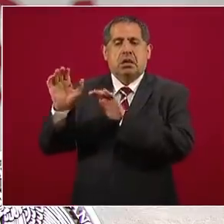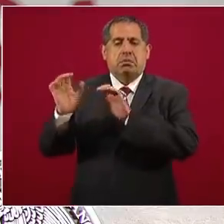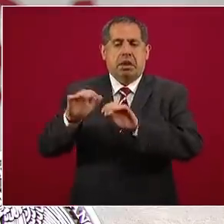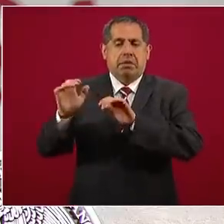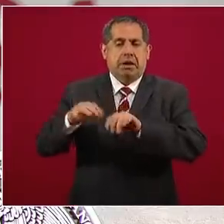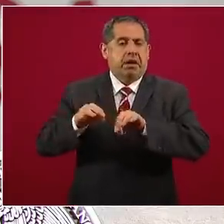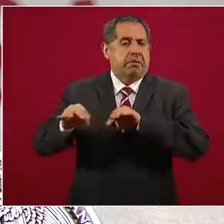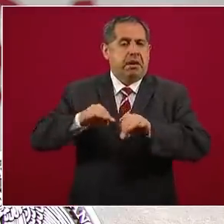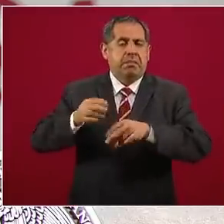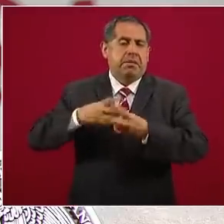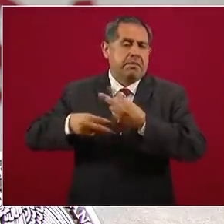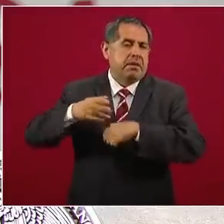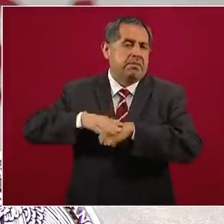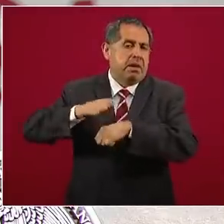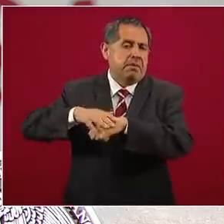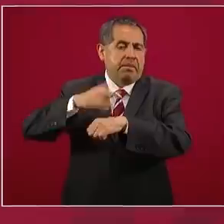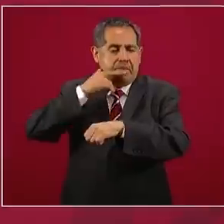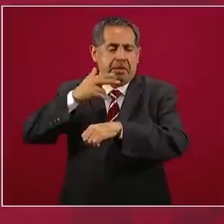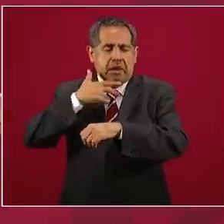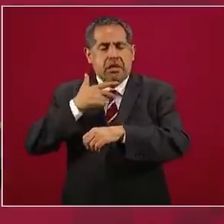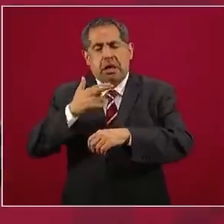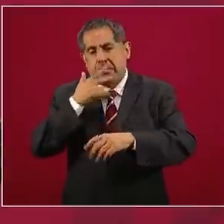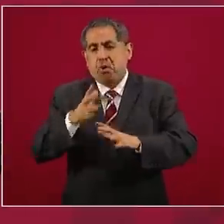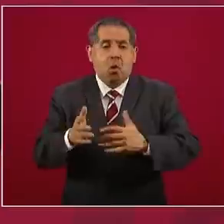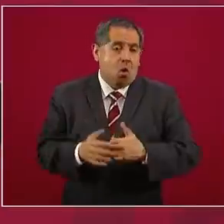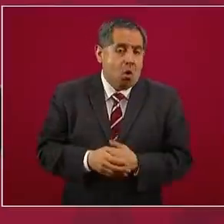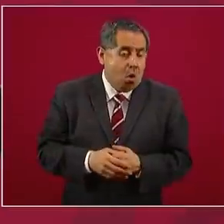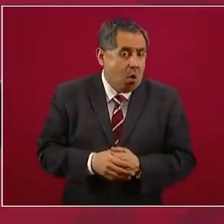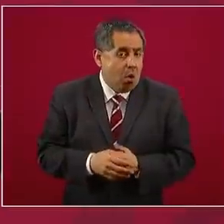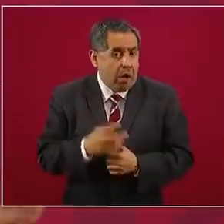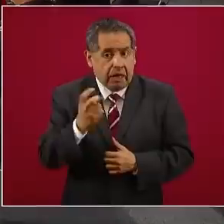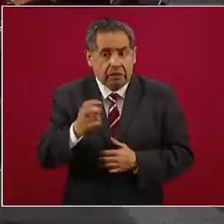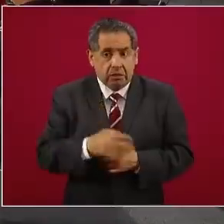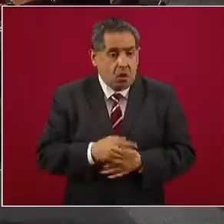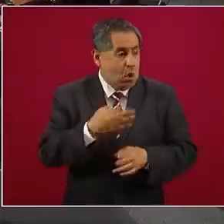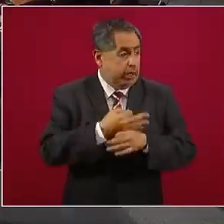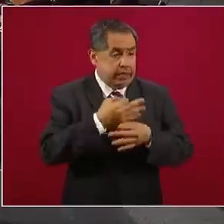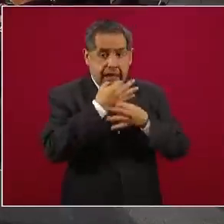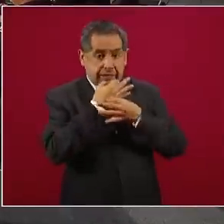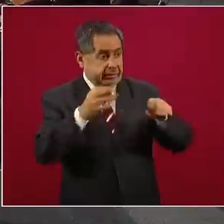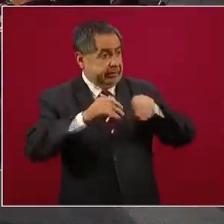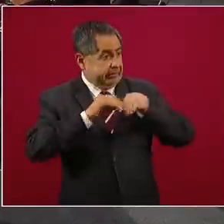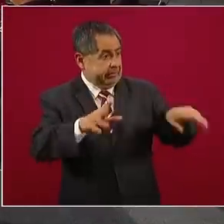crecer y a tener empleos. Entonces, con esta noticia